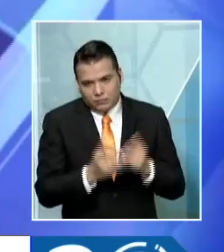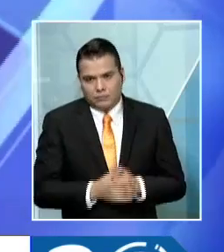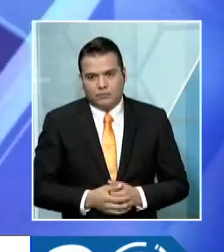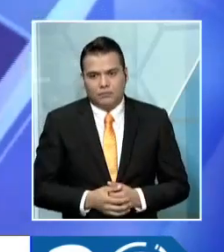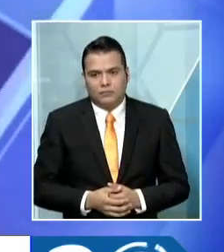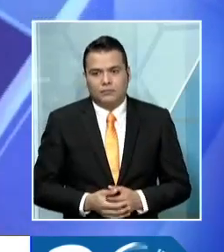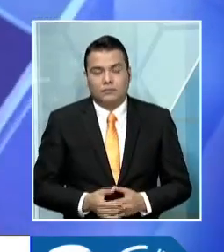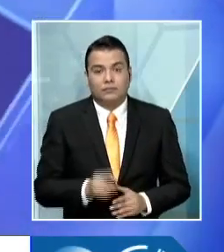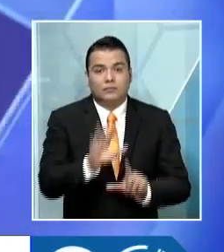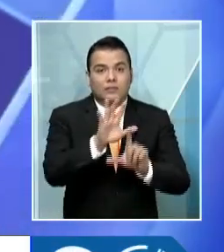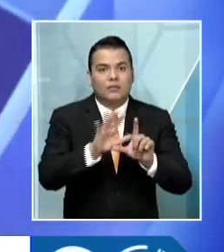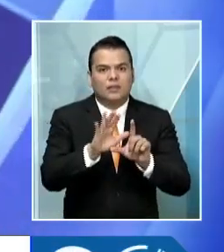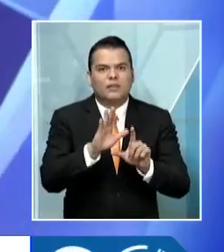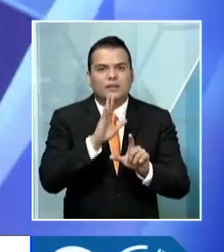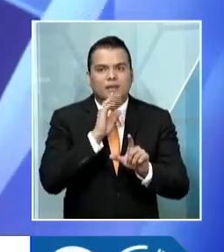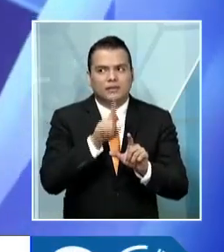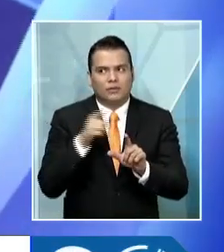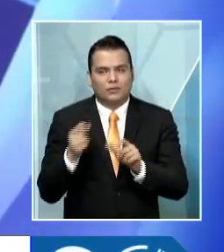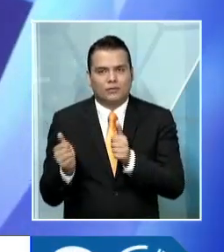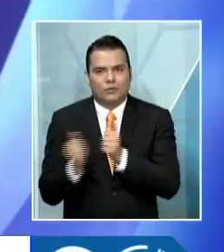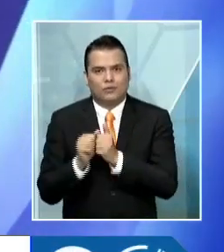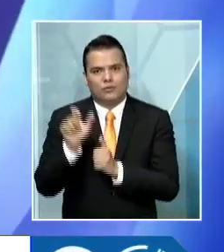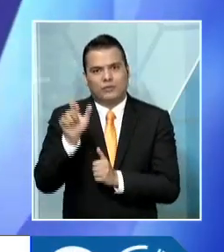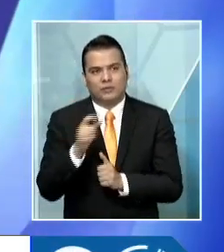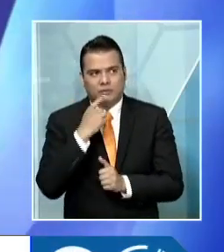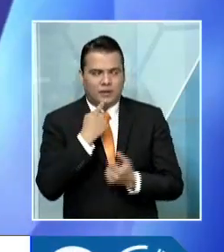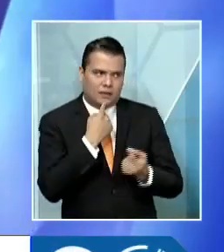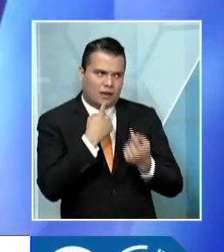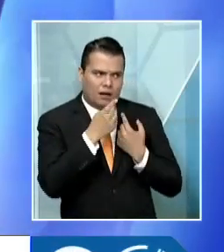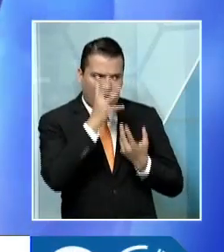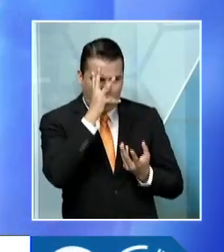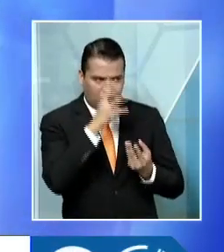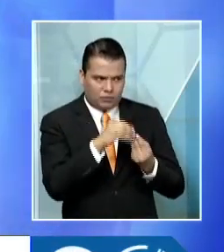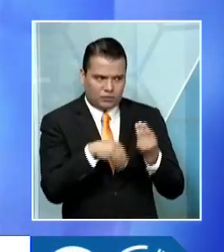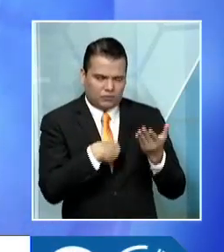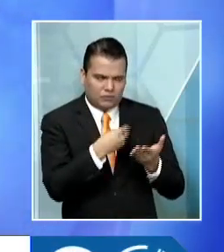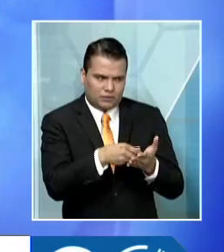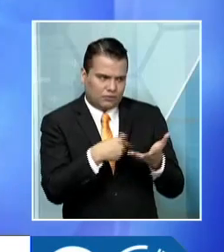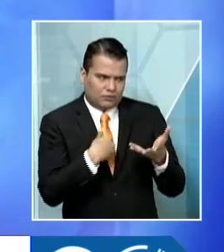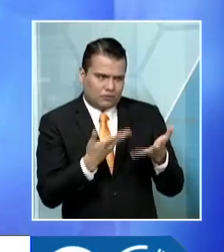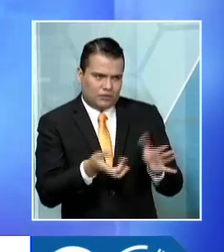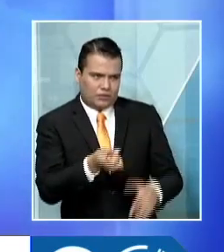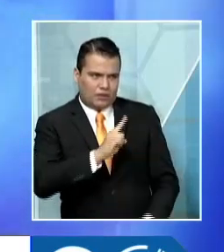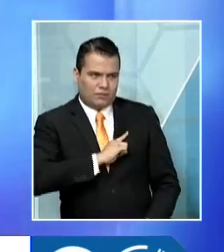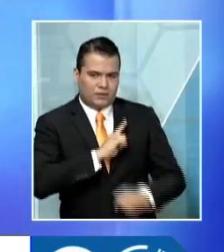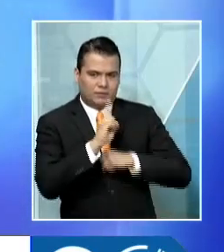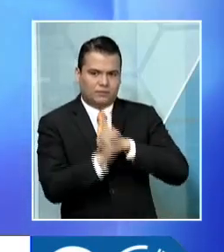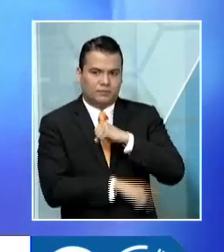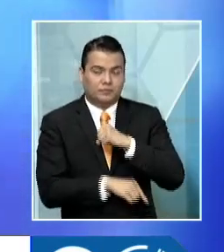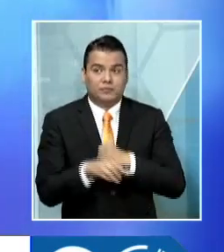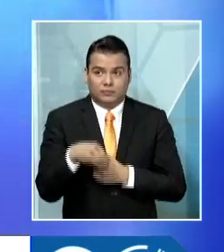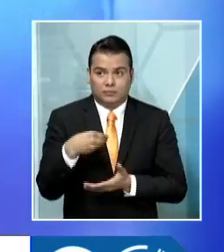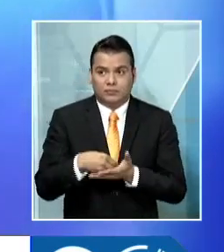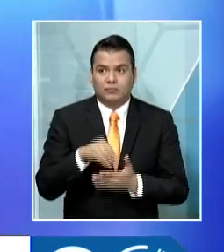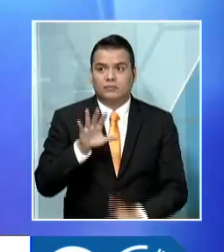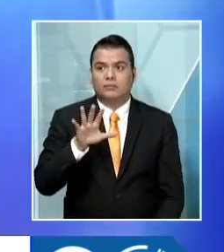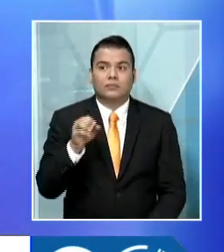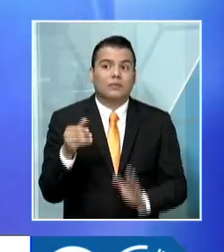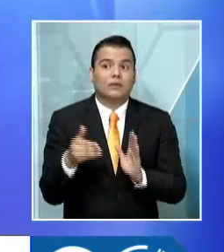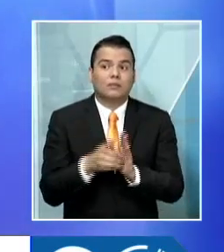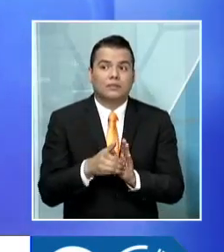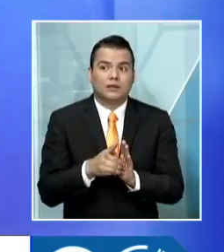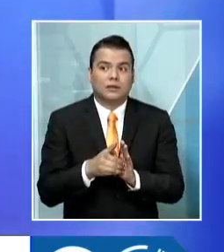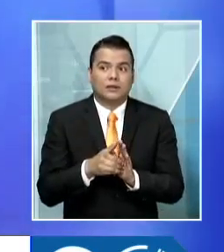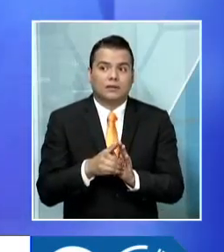En el video, grabado por el pasajero, se escucha cómo negocian el monto para evitar la multa. 50.